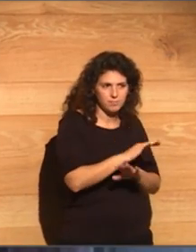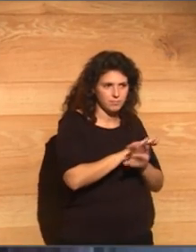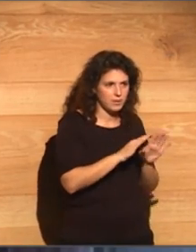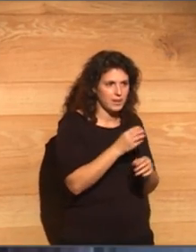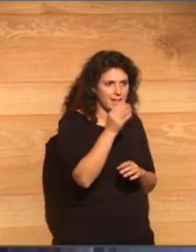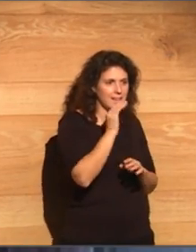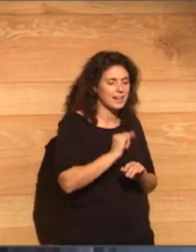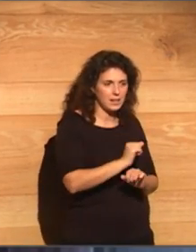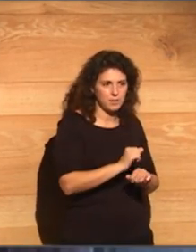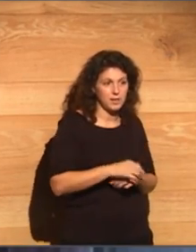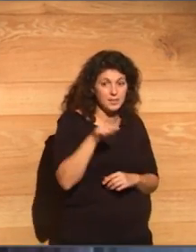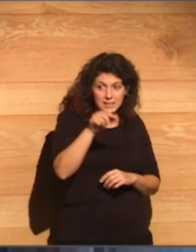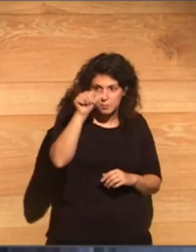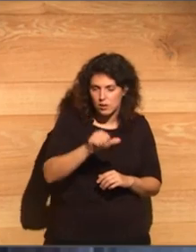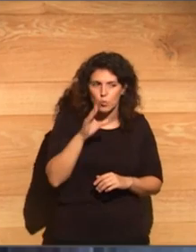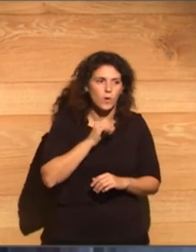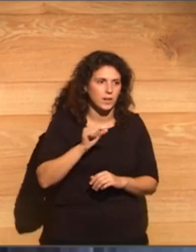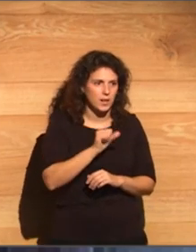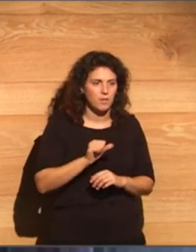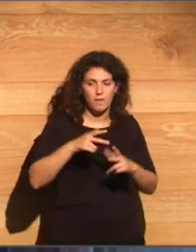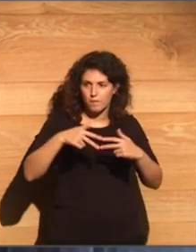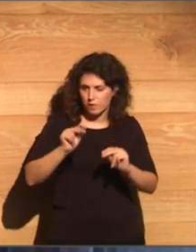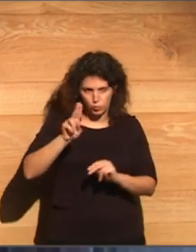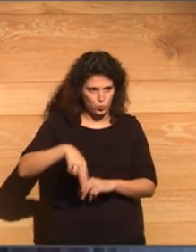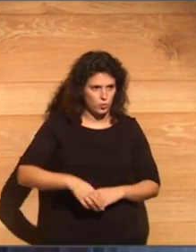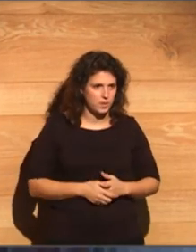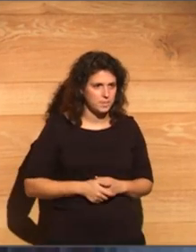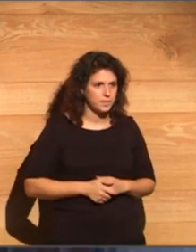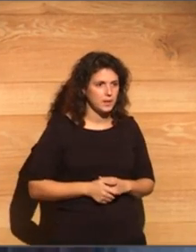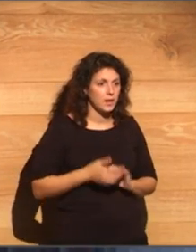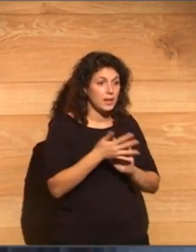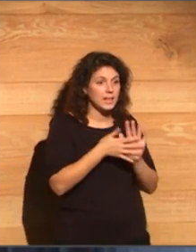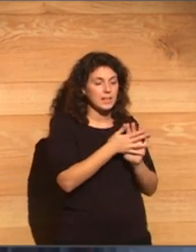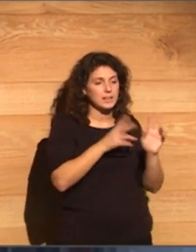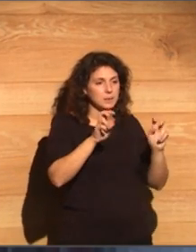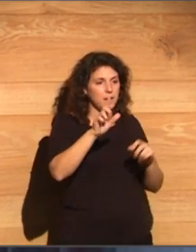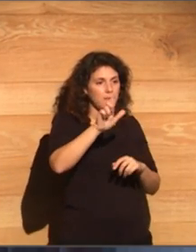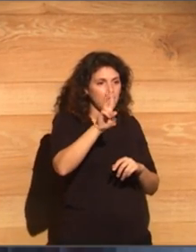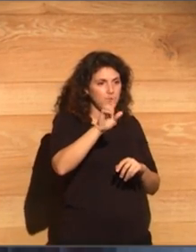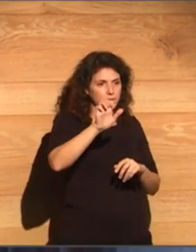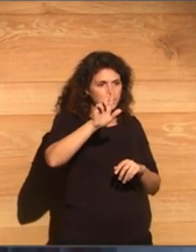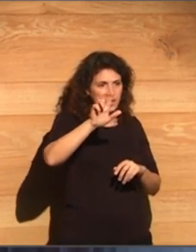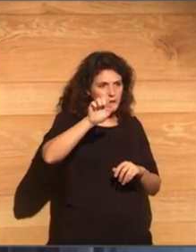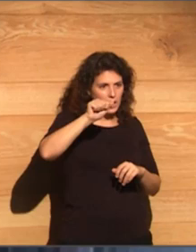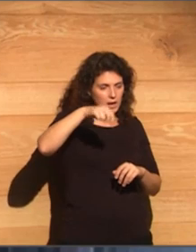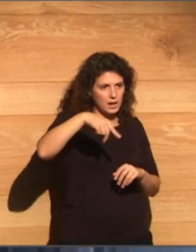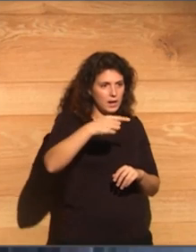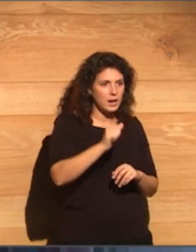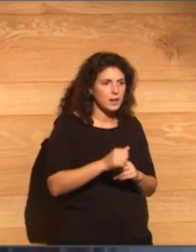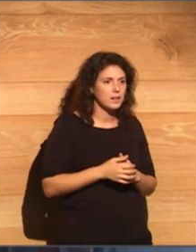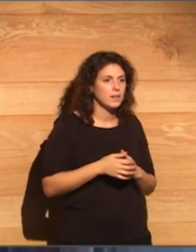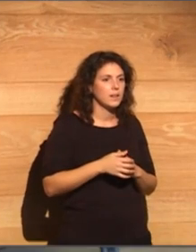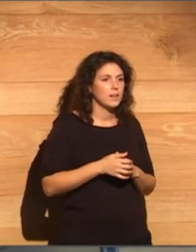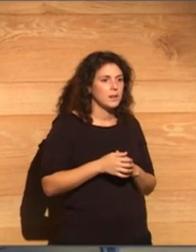película es una maravilla, no te la acabas. Hablaba siempre Berlanga de cómo medio llorando es una forma de hablar.